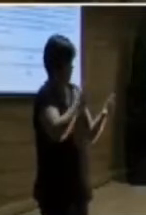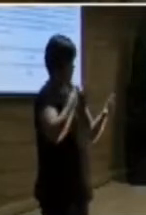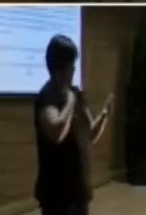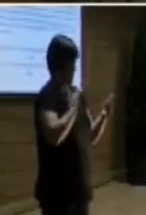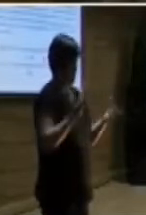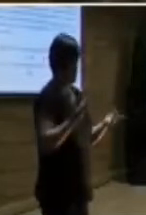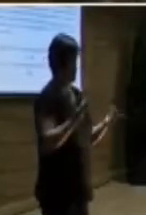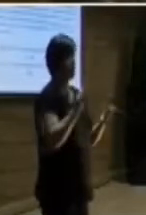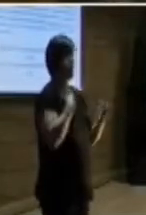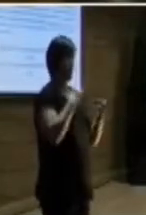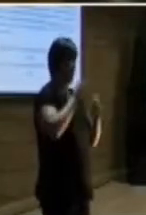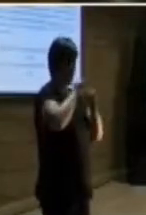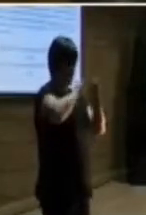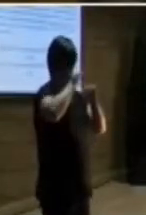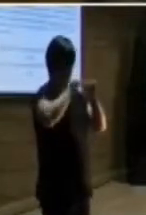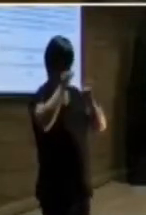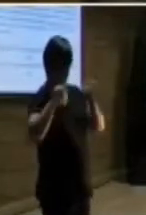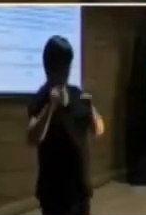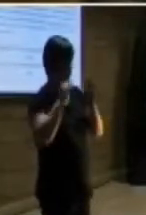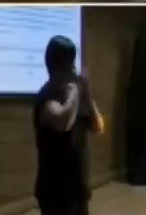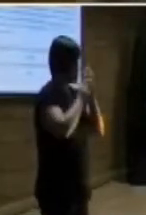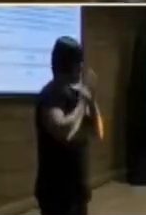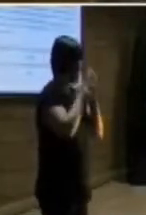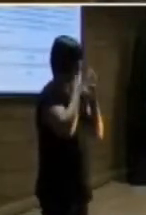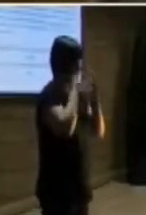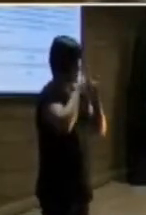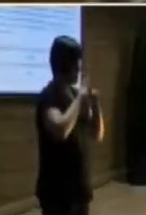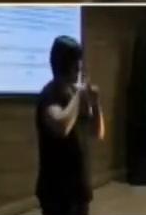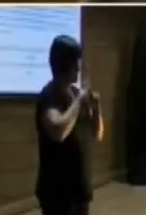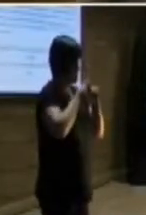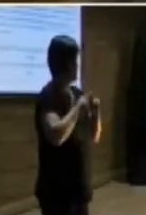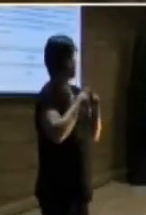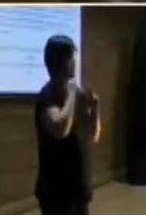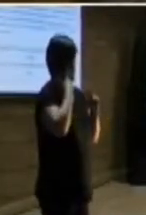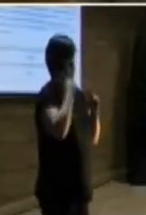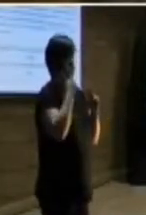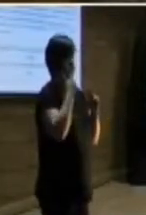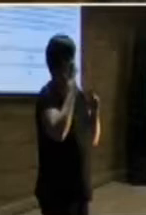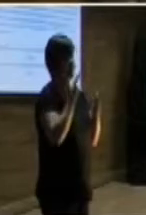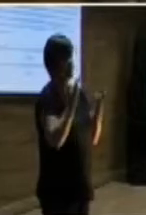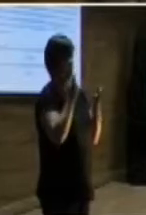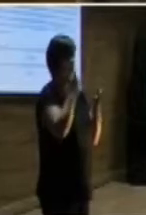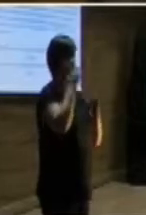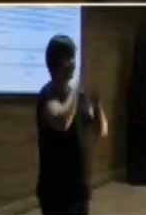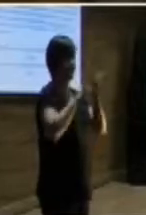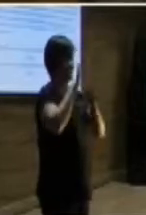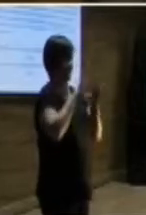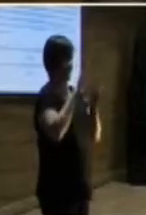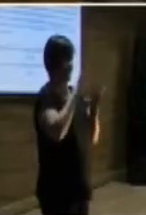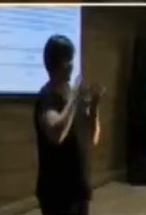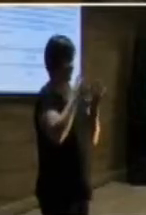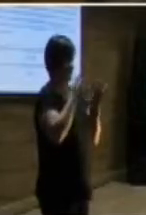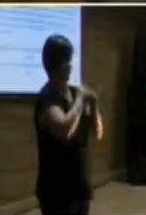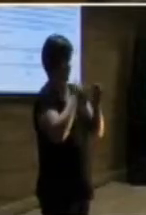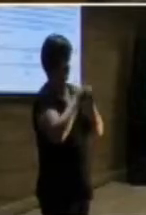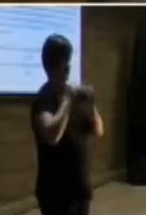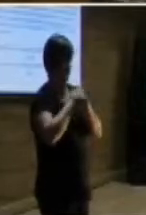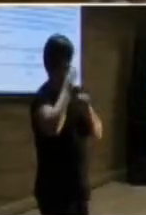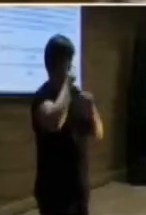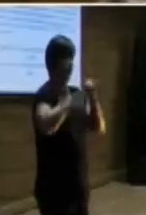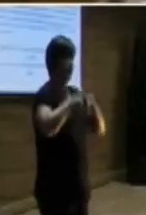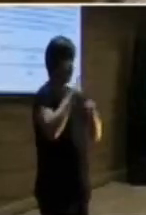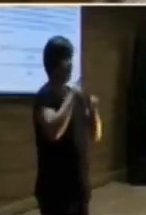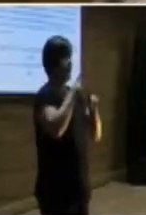el amiloide, la tau, etcétera, y saben que esto ha estado sometido a controversia porque de unos laboratorios a otros los resultados pueden